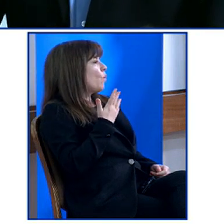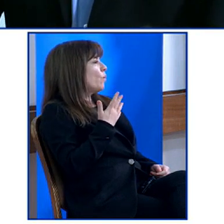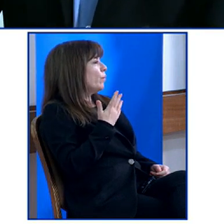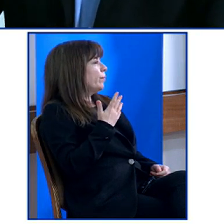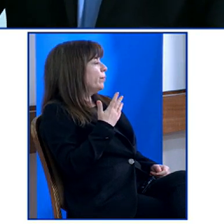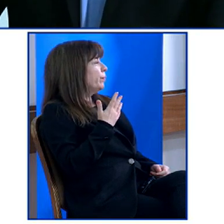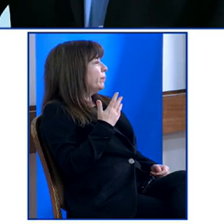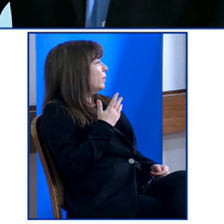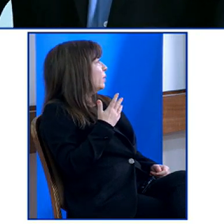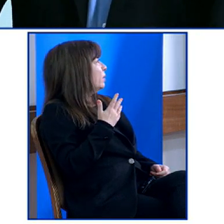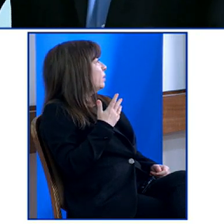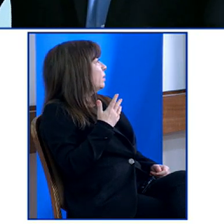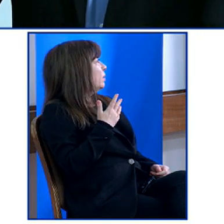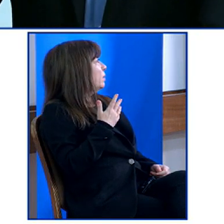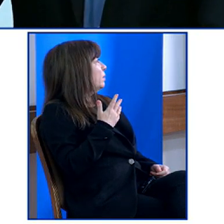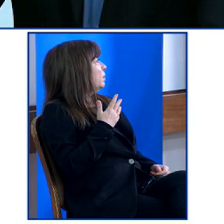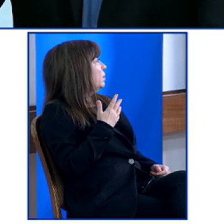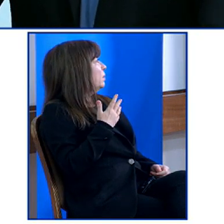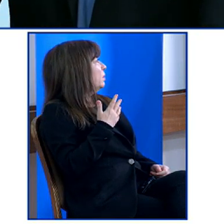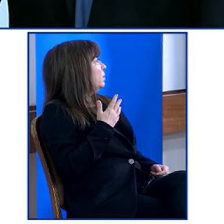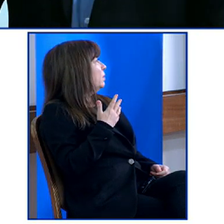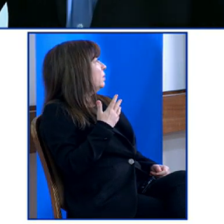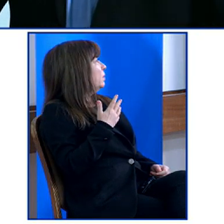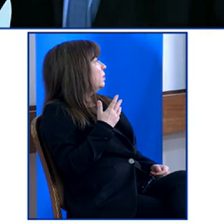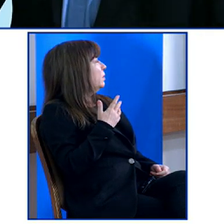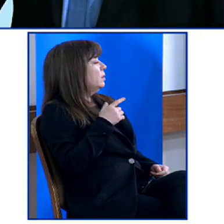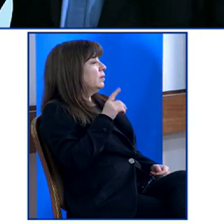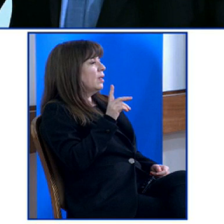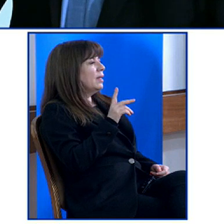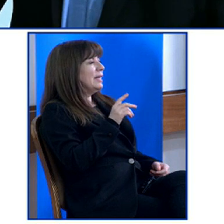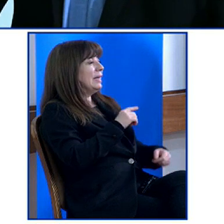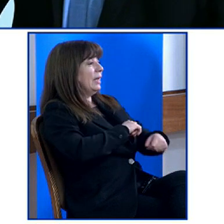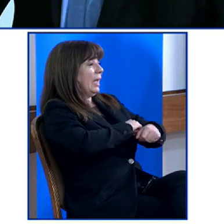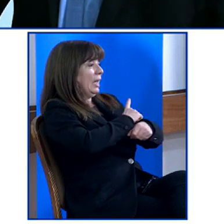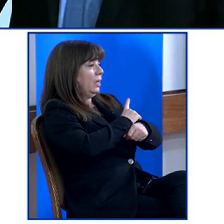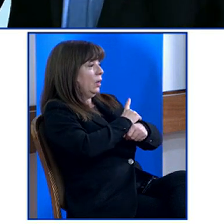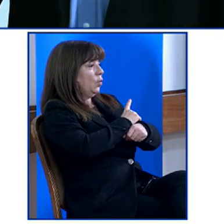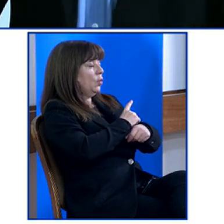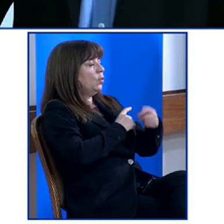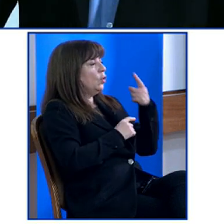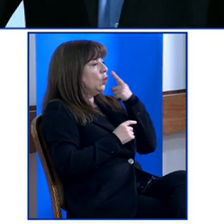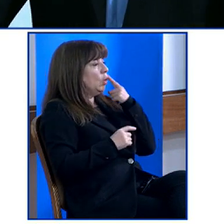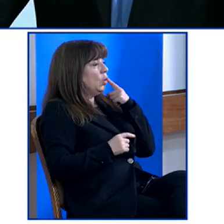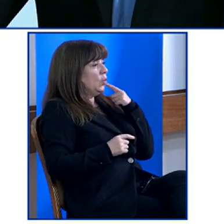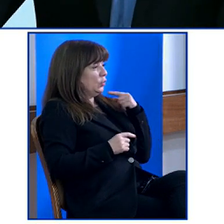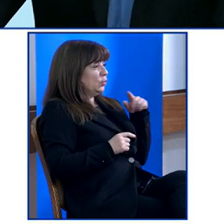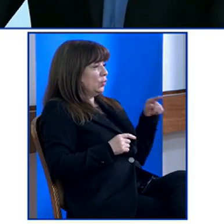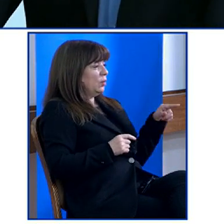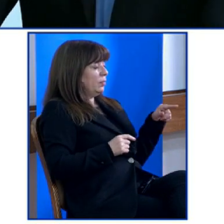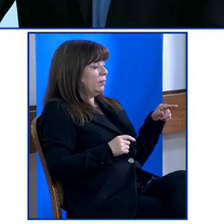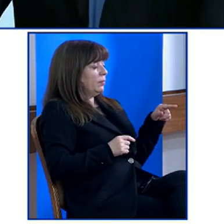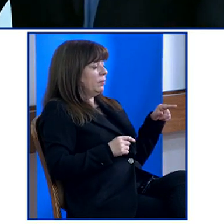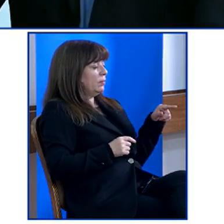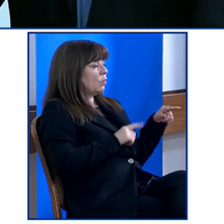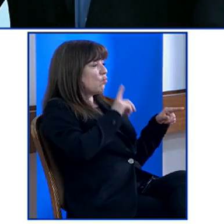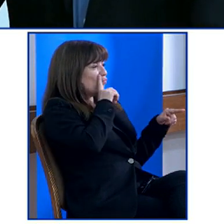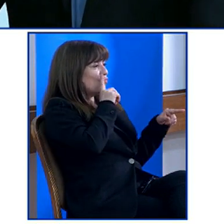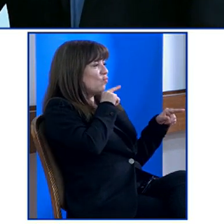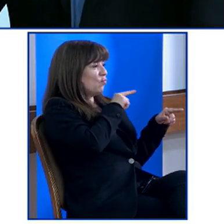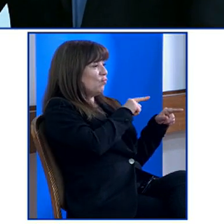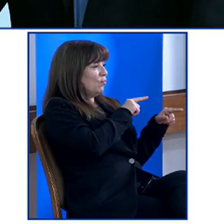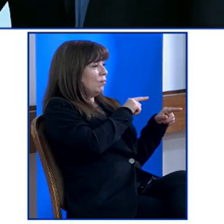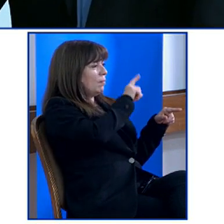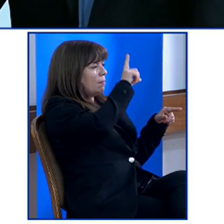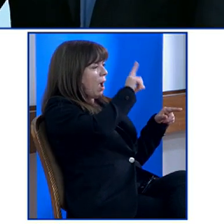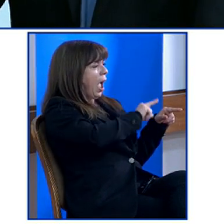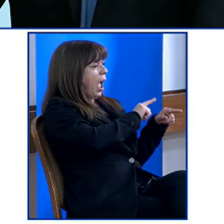la separación según sexo. Los hombres tenemos